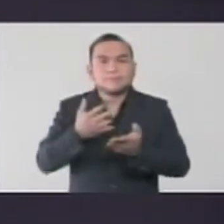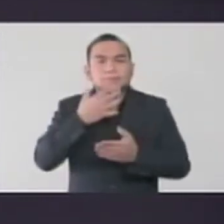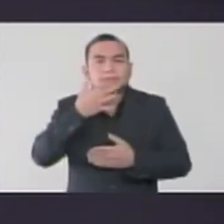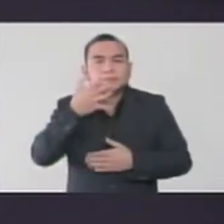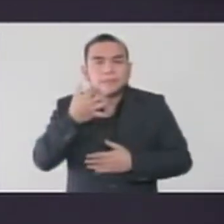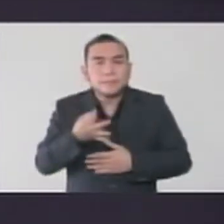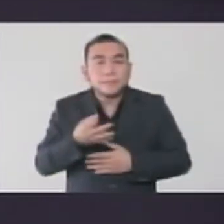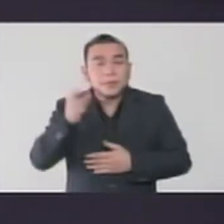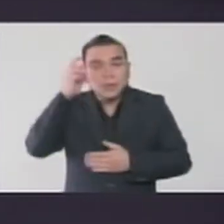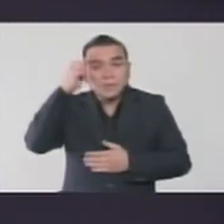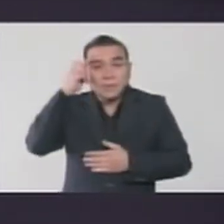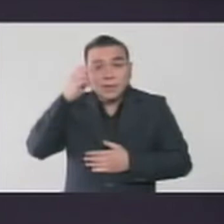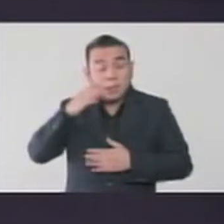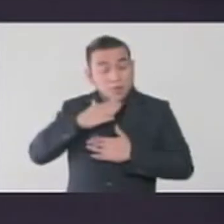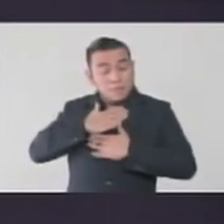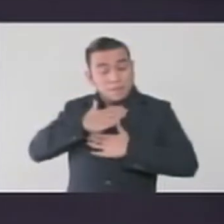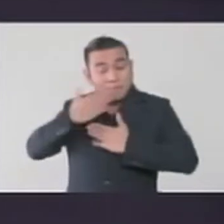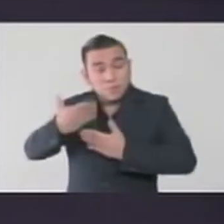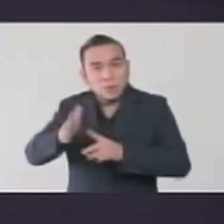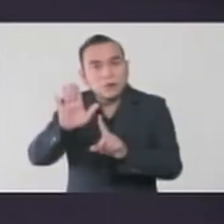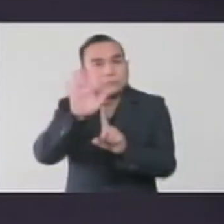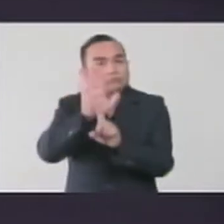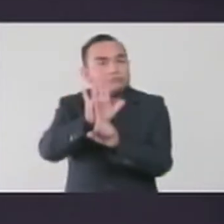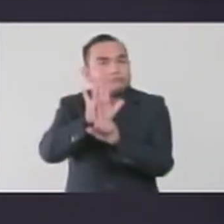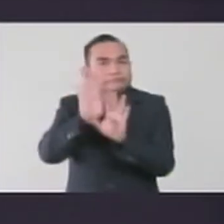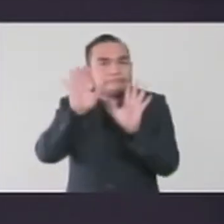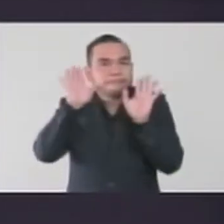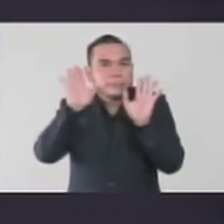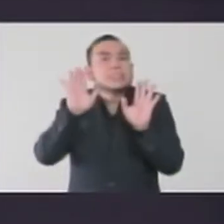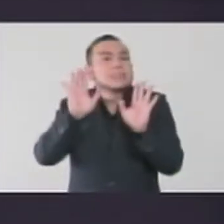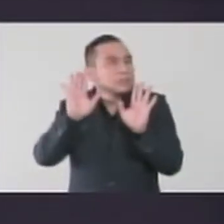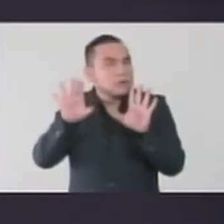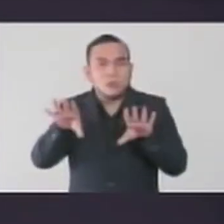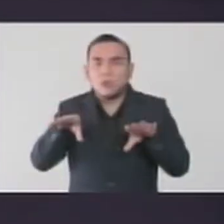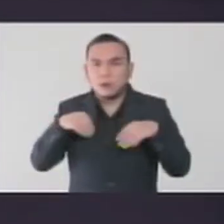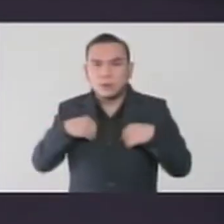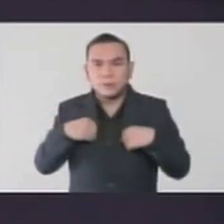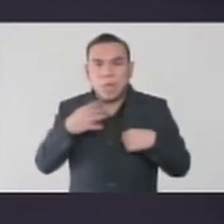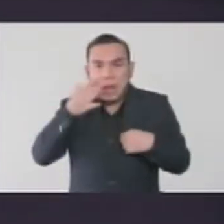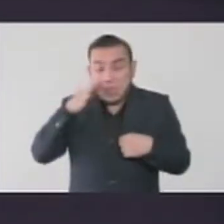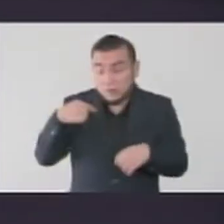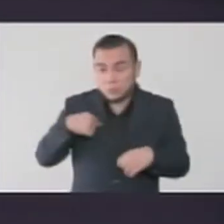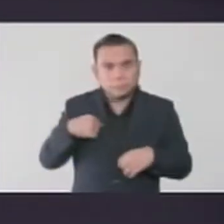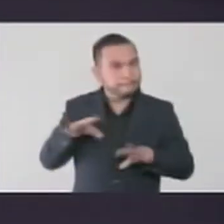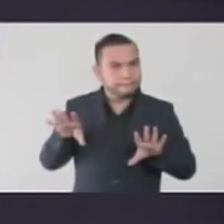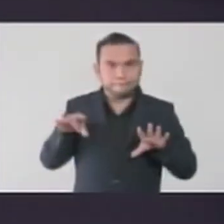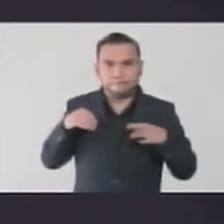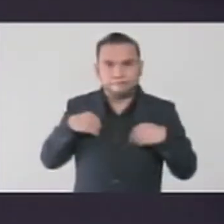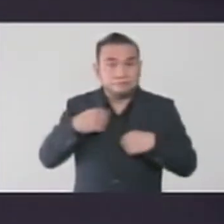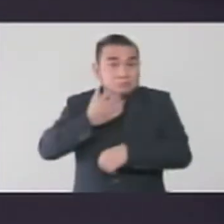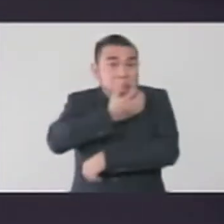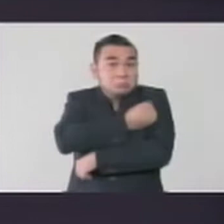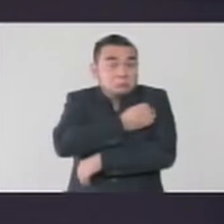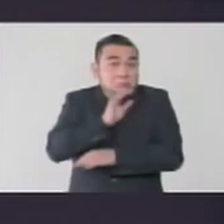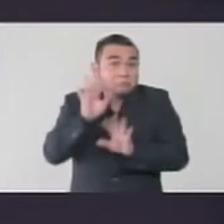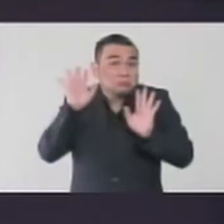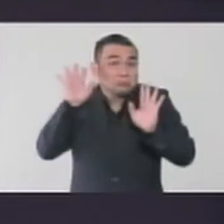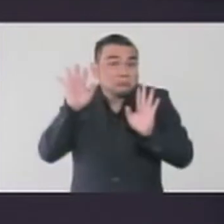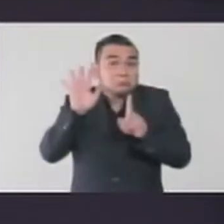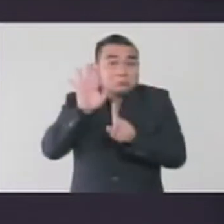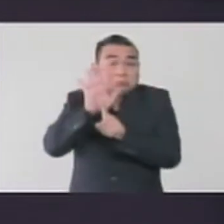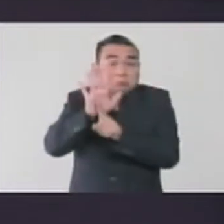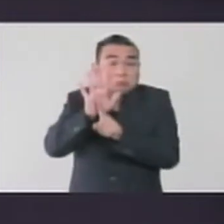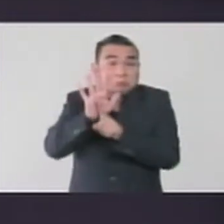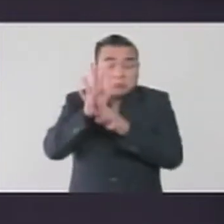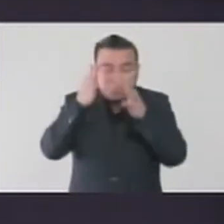voluntaria digo esto porque también está la crítica de gente pidió no me lo quiero poner lo mejor es que se